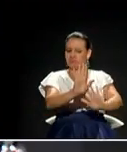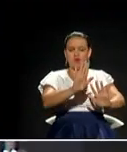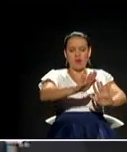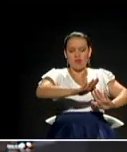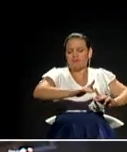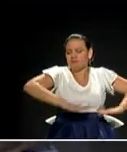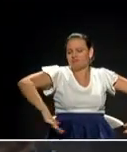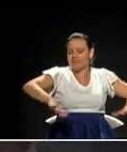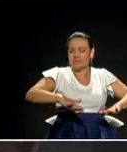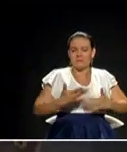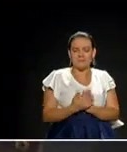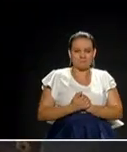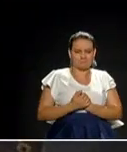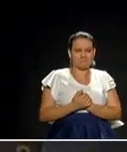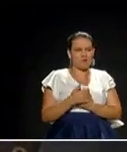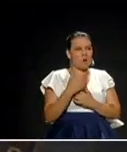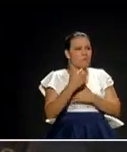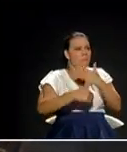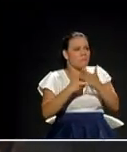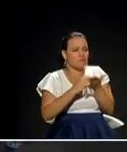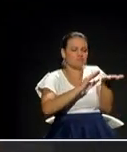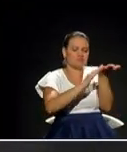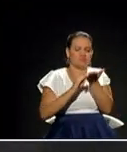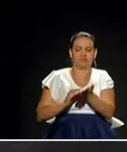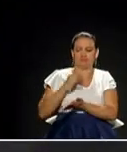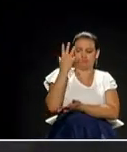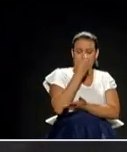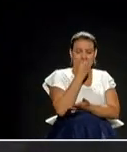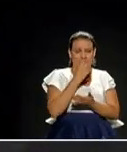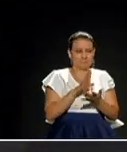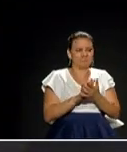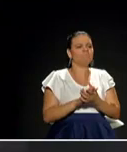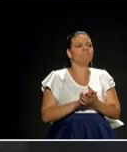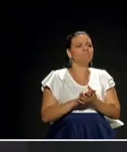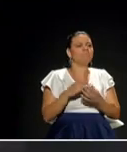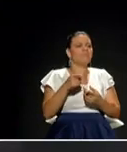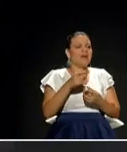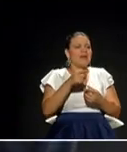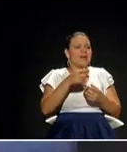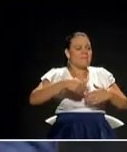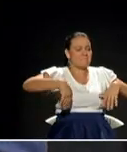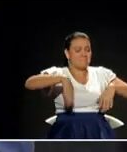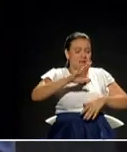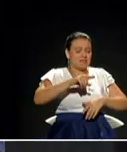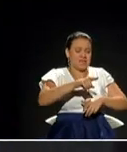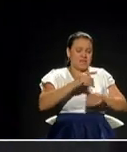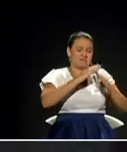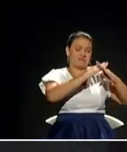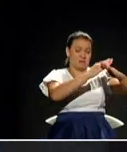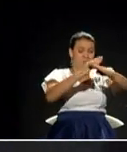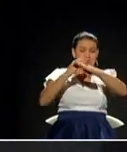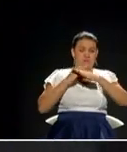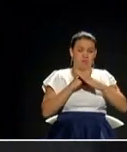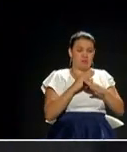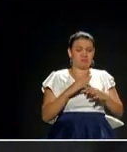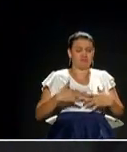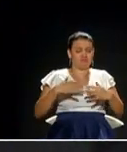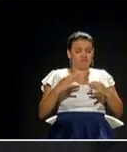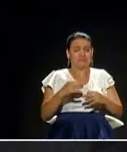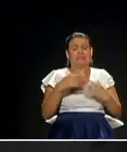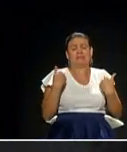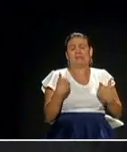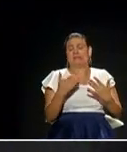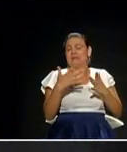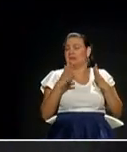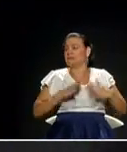de estos elementos que se han constituido en este territorio formas de garantizar también la vida del centro la seguridad de este espacio que es tan valioso